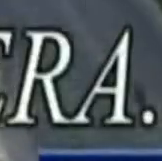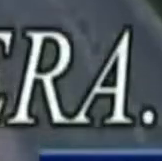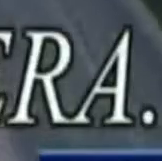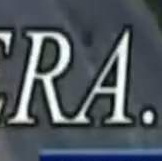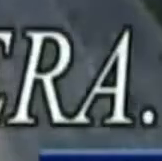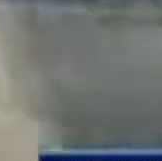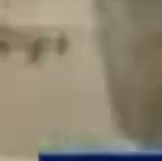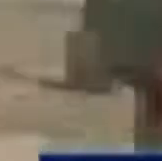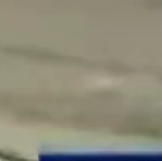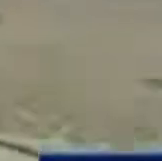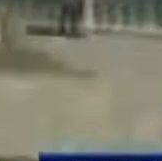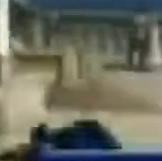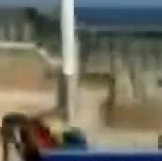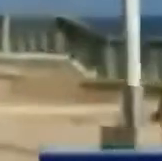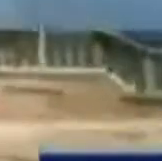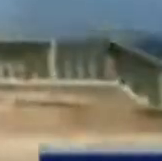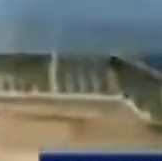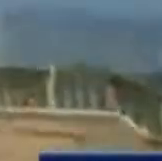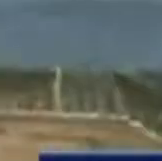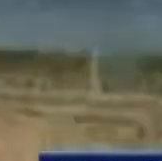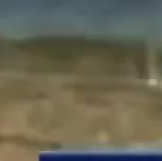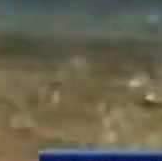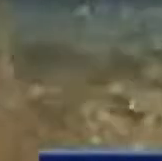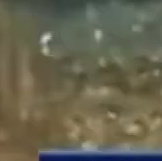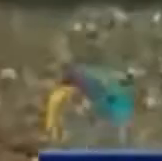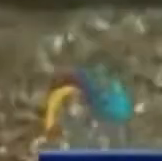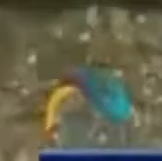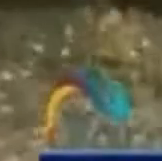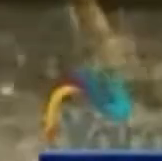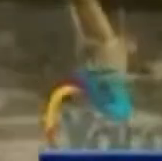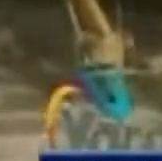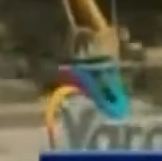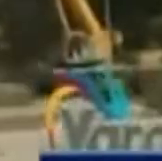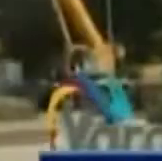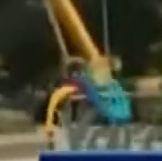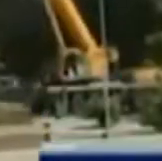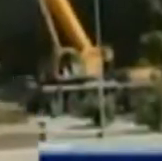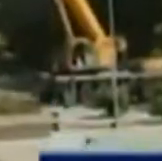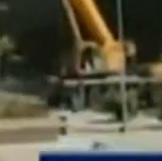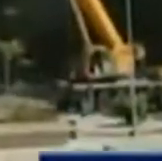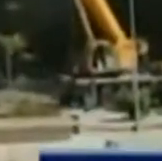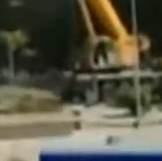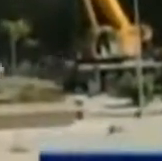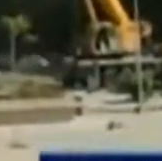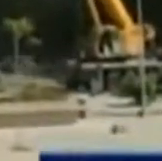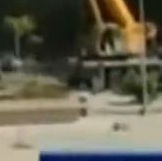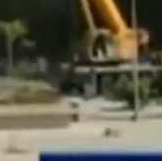mire yo no mire yo no Mire pero no importa el que ya